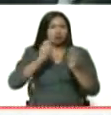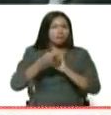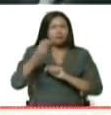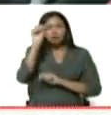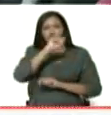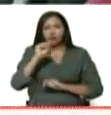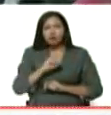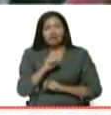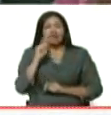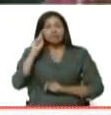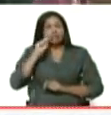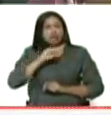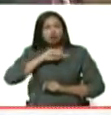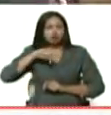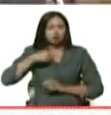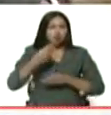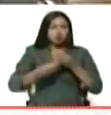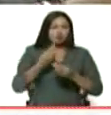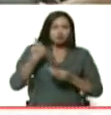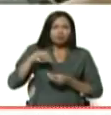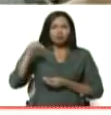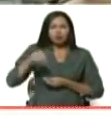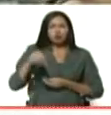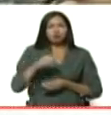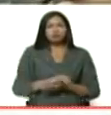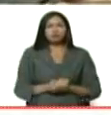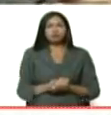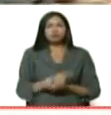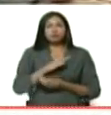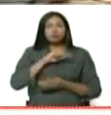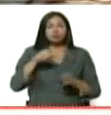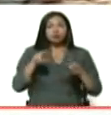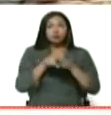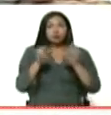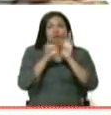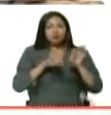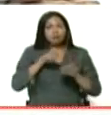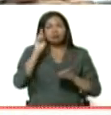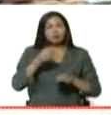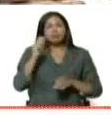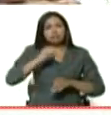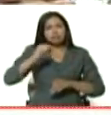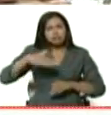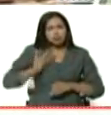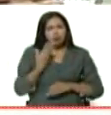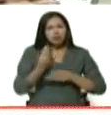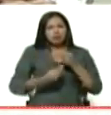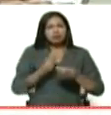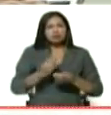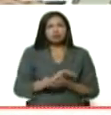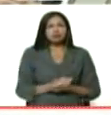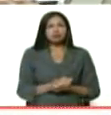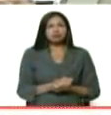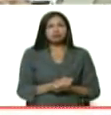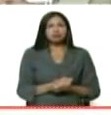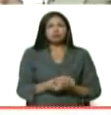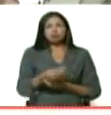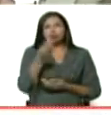las necesidades que podamos tener hoy, pero sí se puede hacer más, sí se puede hacer más, con